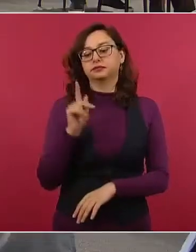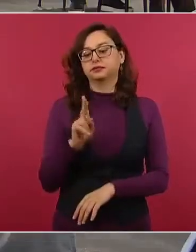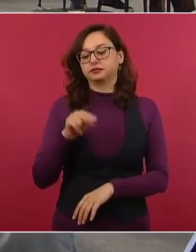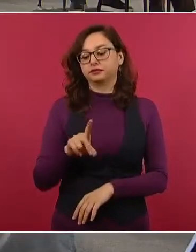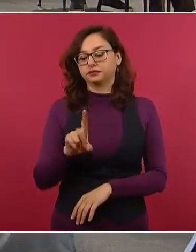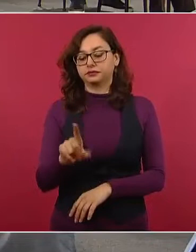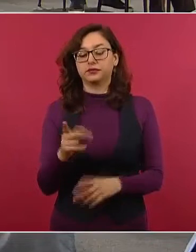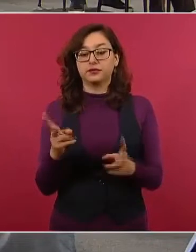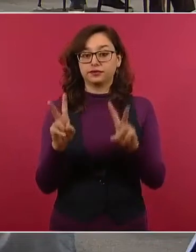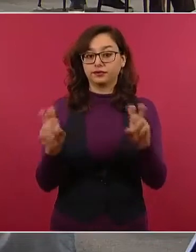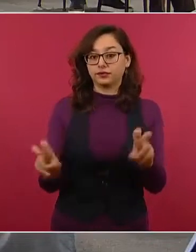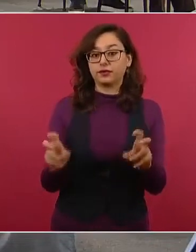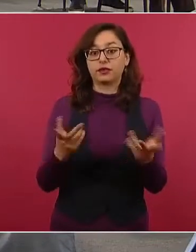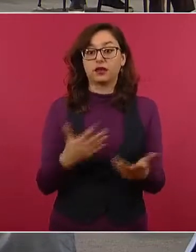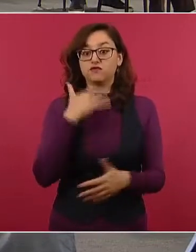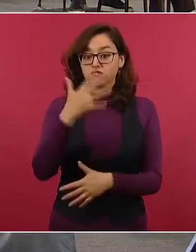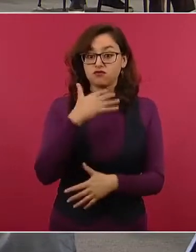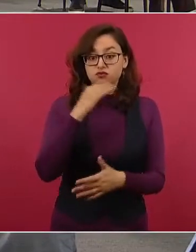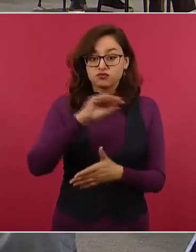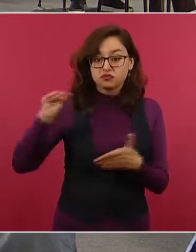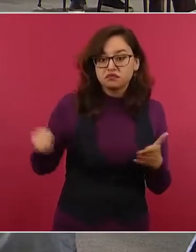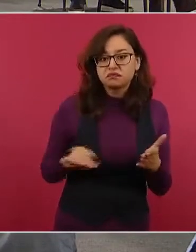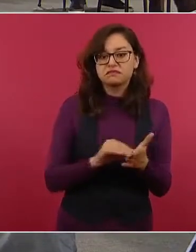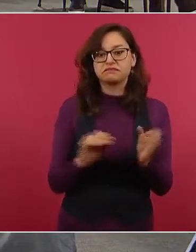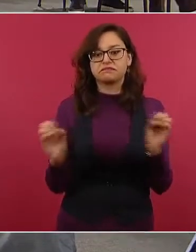y de que el gobierno